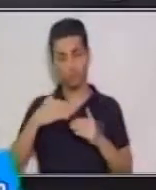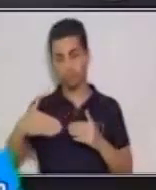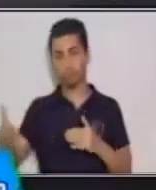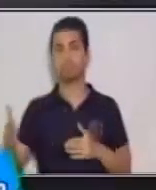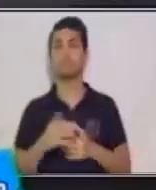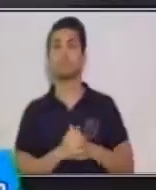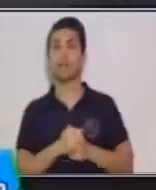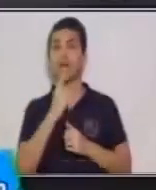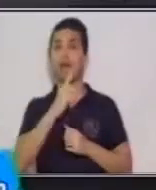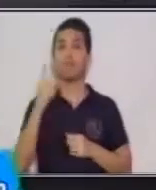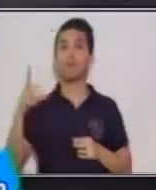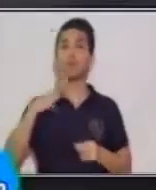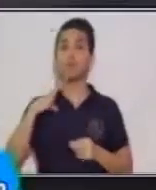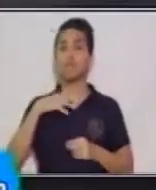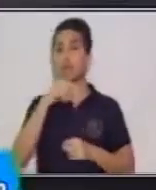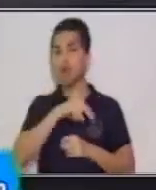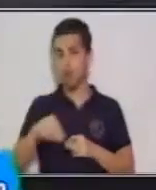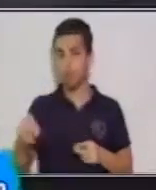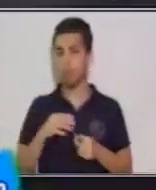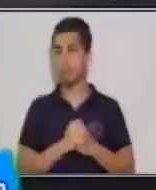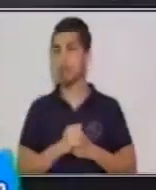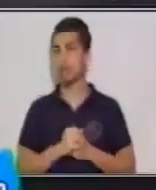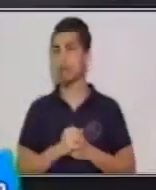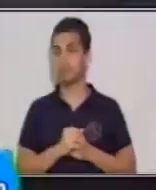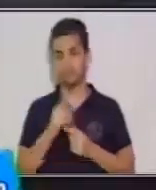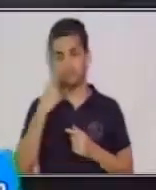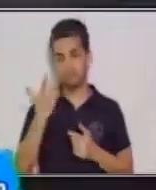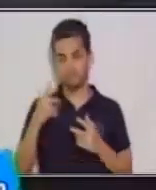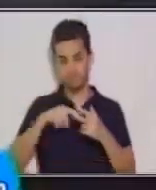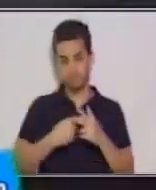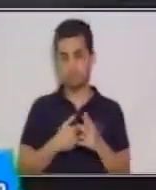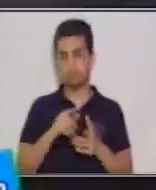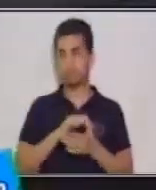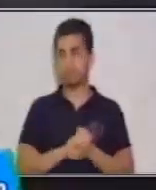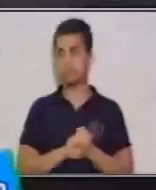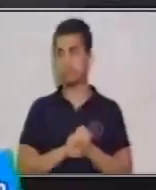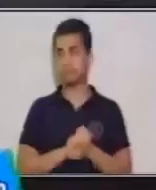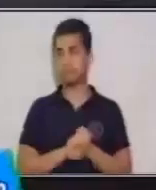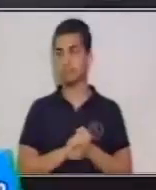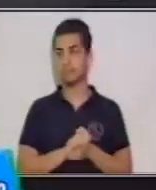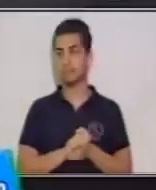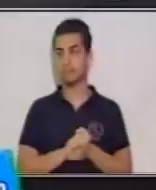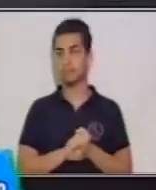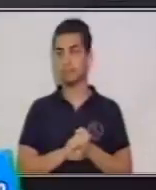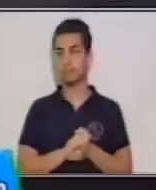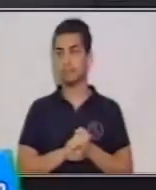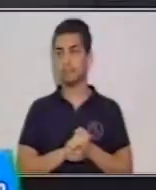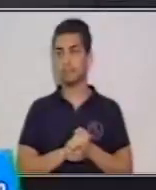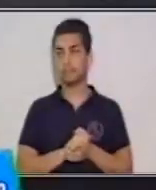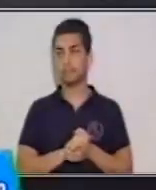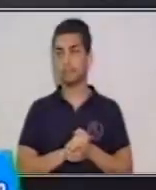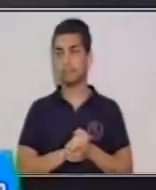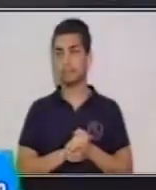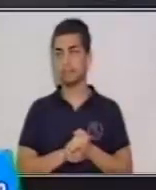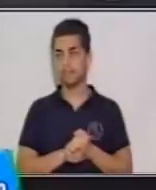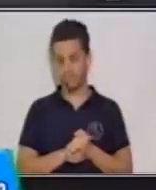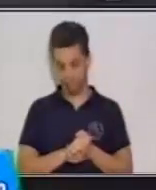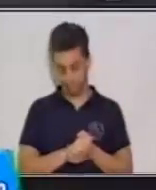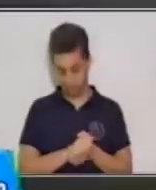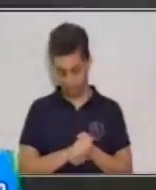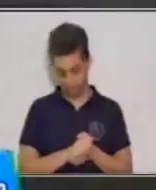pero cada uno tiene un nombre, así que vamos a iniciar. Vamos a empezar con la lectura rápida.